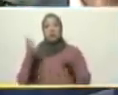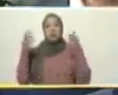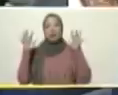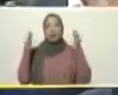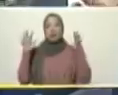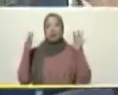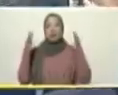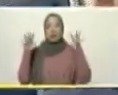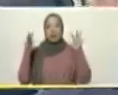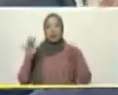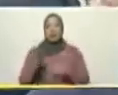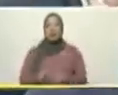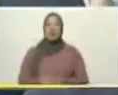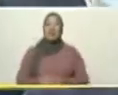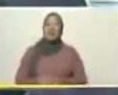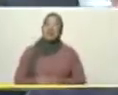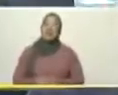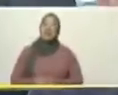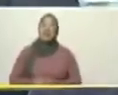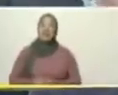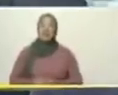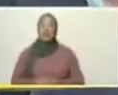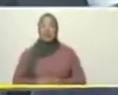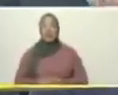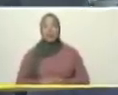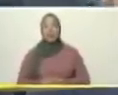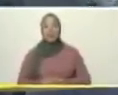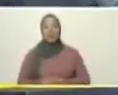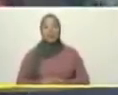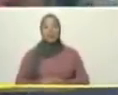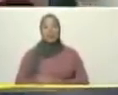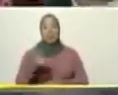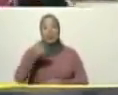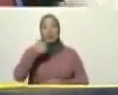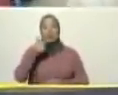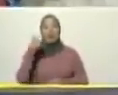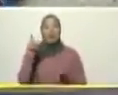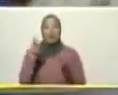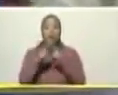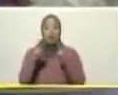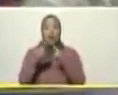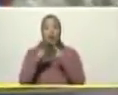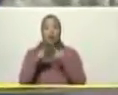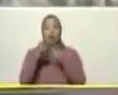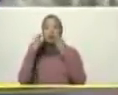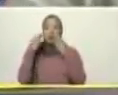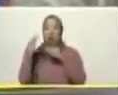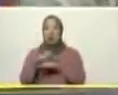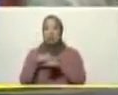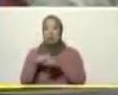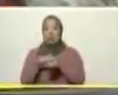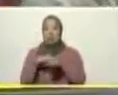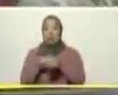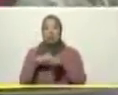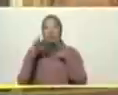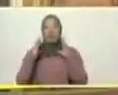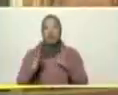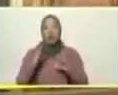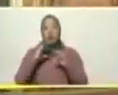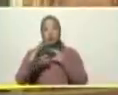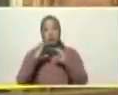Wang Junli, mejor conocido como Alfred Nazaret, nuestro filósofo de la